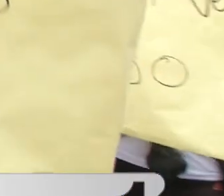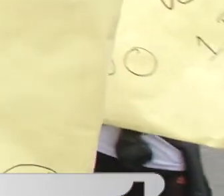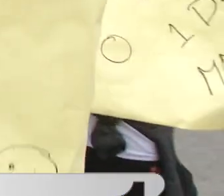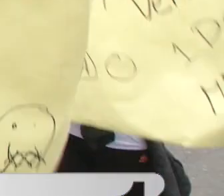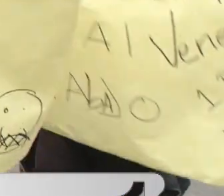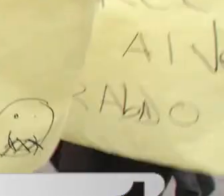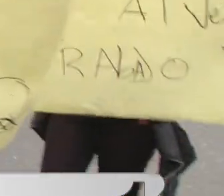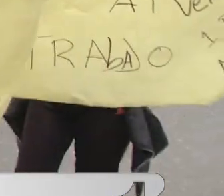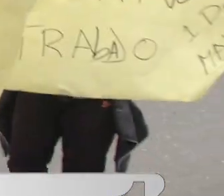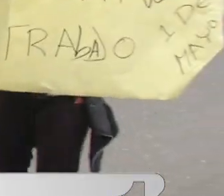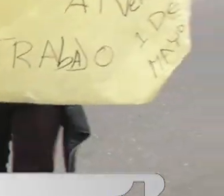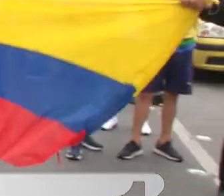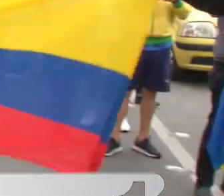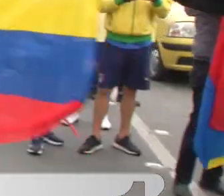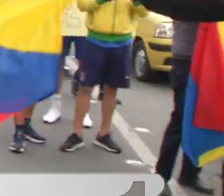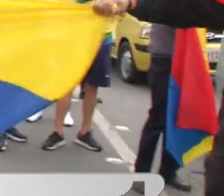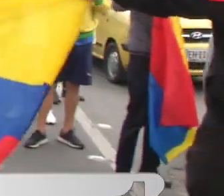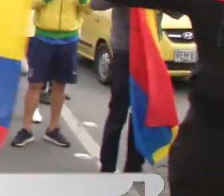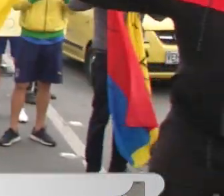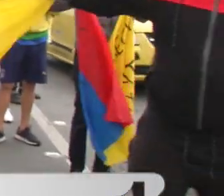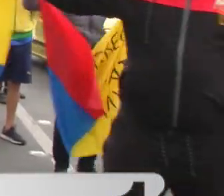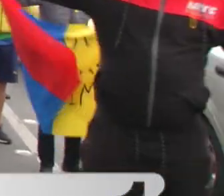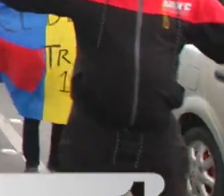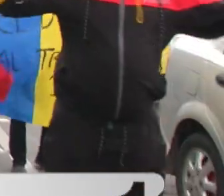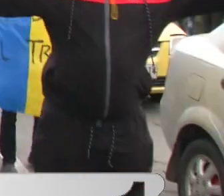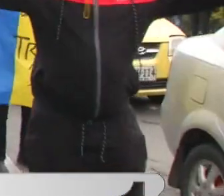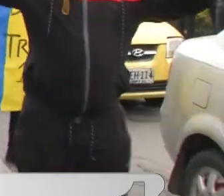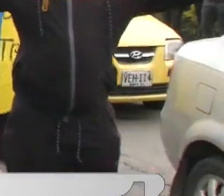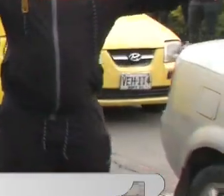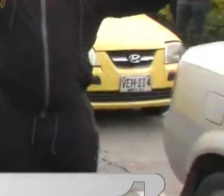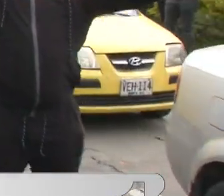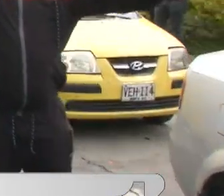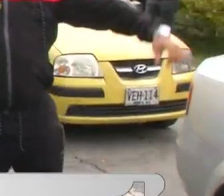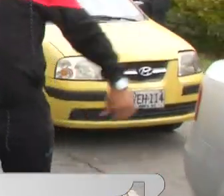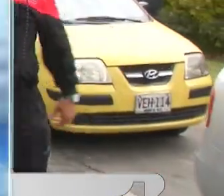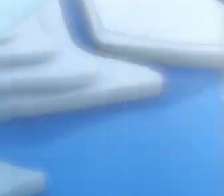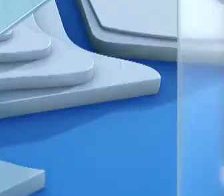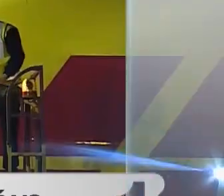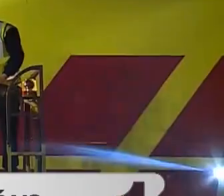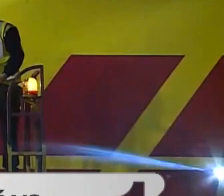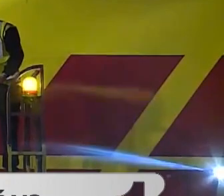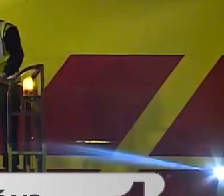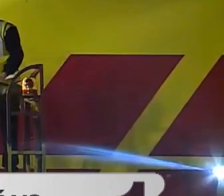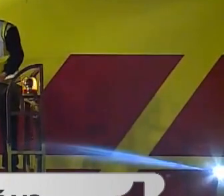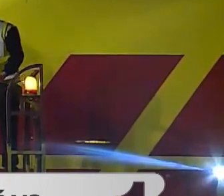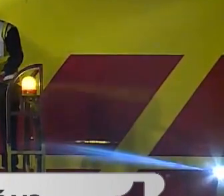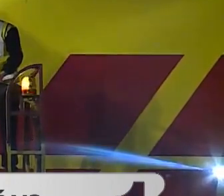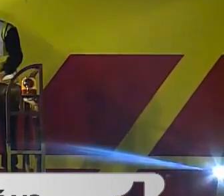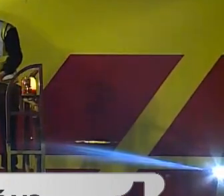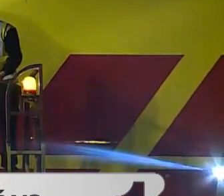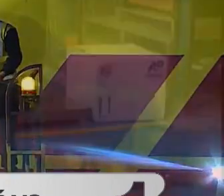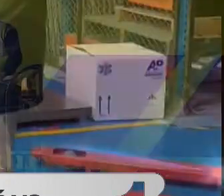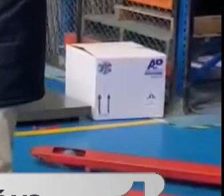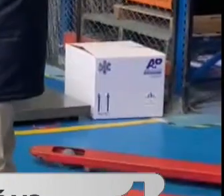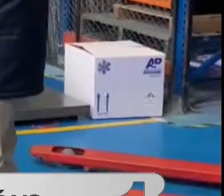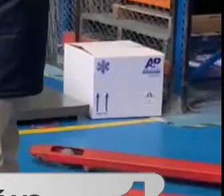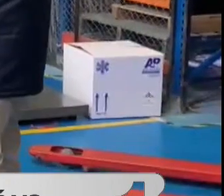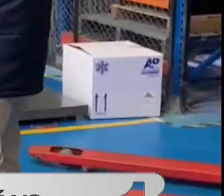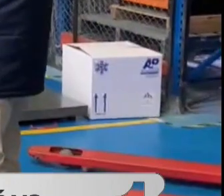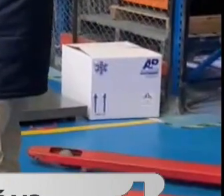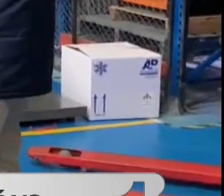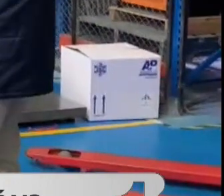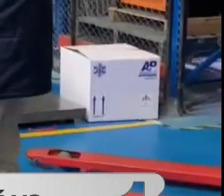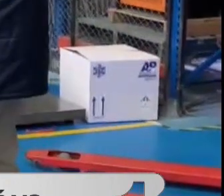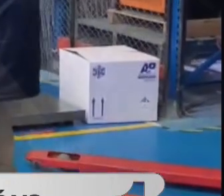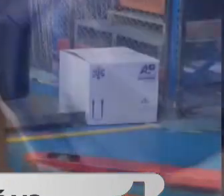15.000 trabajadores de gastrobares en el limbo. Alcaldía instala mesa de diálogo. Llegan 50.000 vacunas de Pfizer.